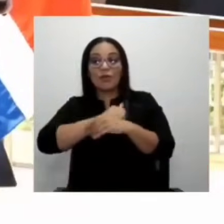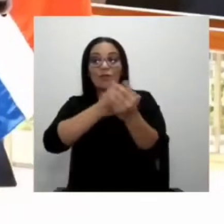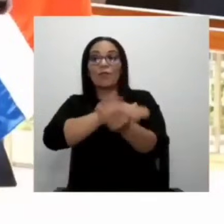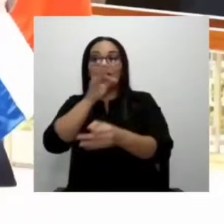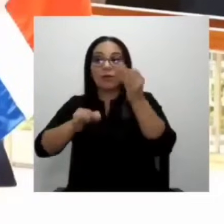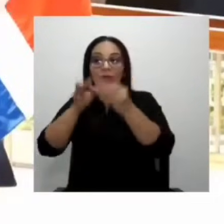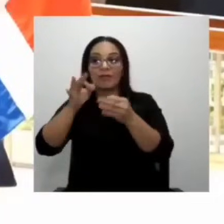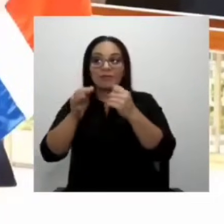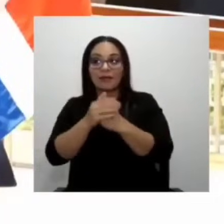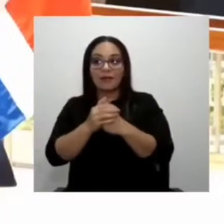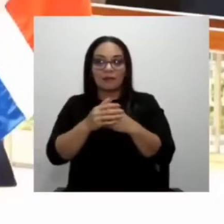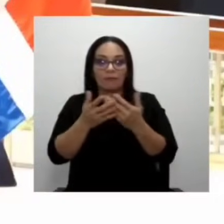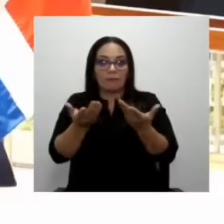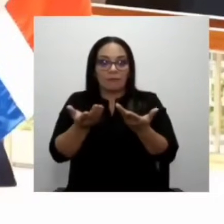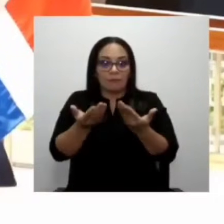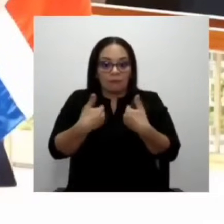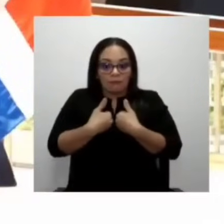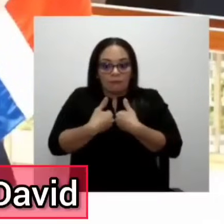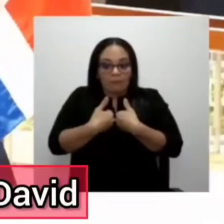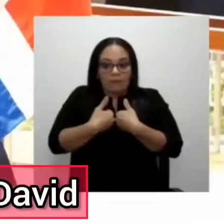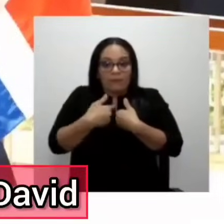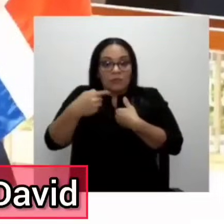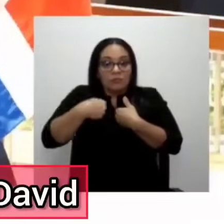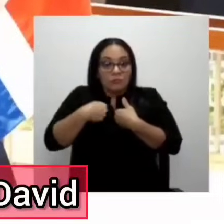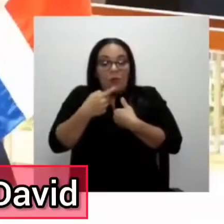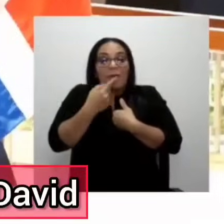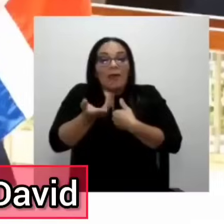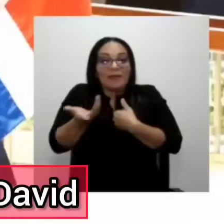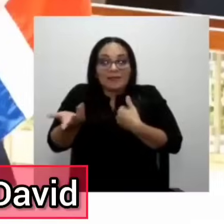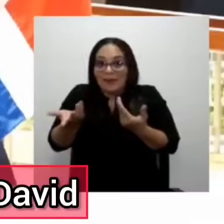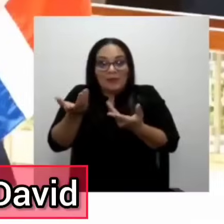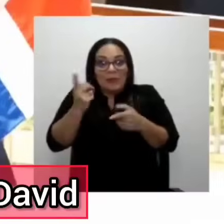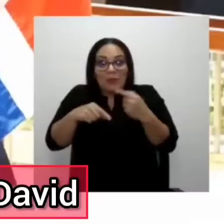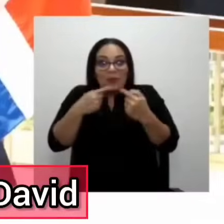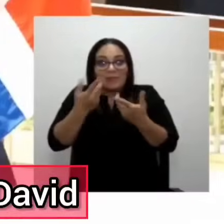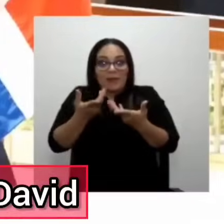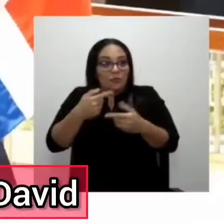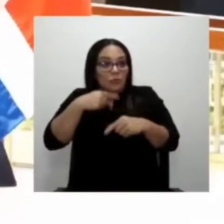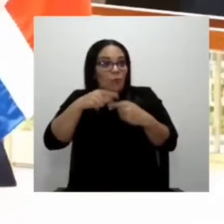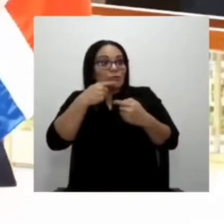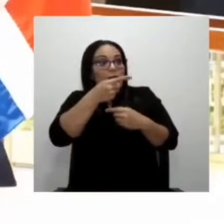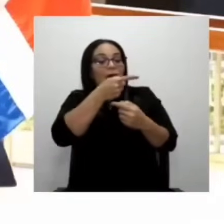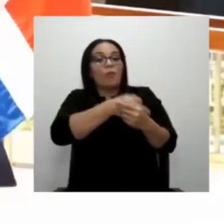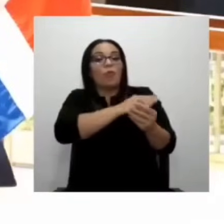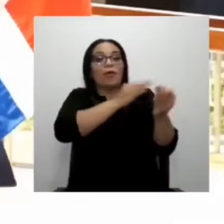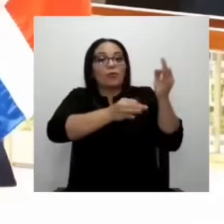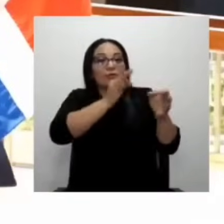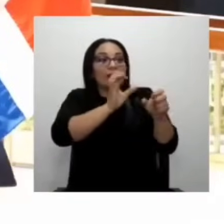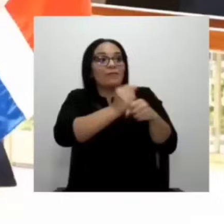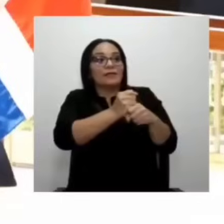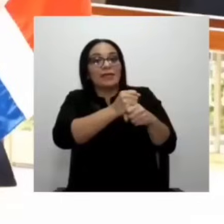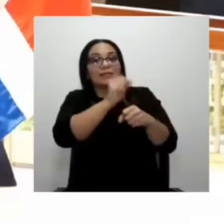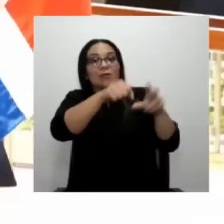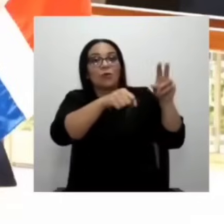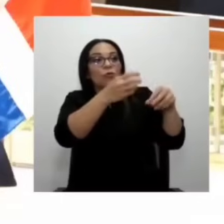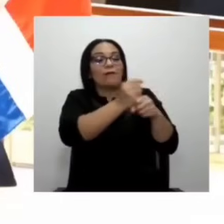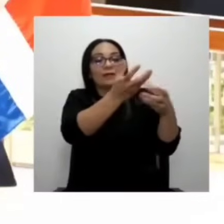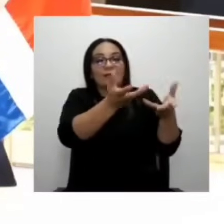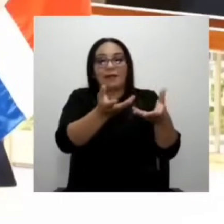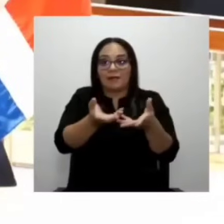Judicial. ¿Quién soy yo para decir que va a ser el Poder Judicial, don David? ¿En qué país vive